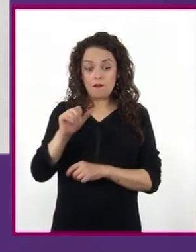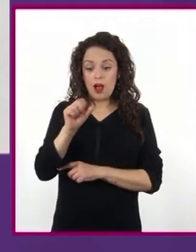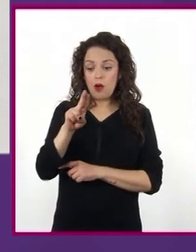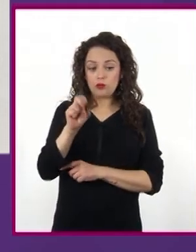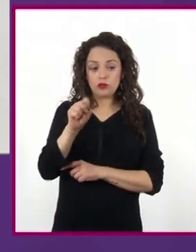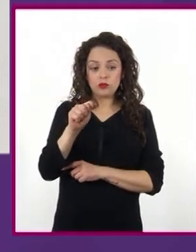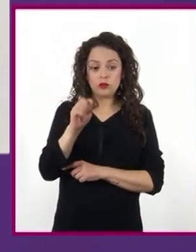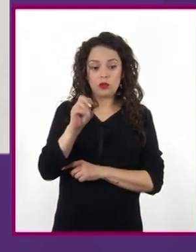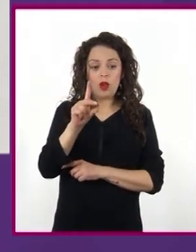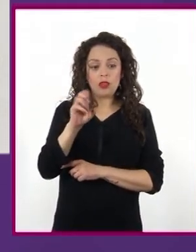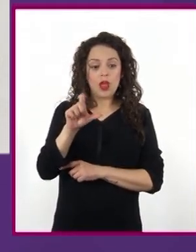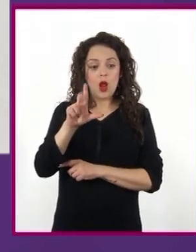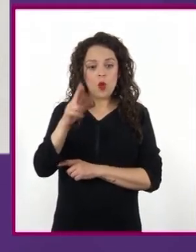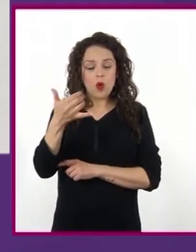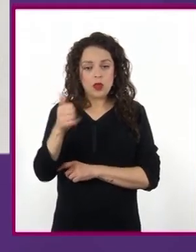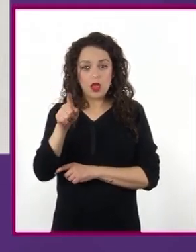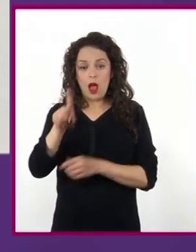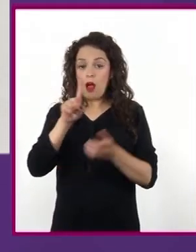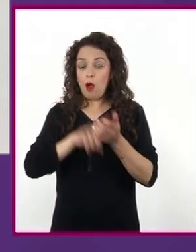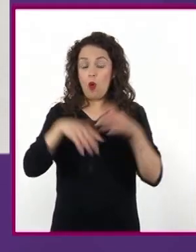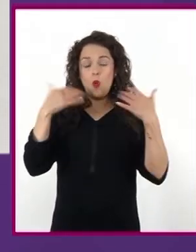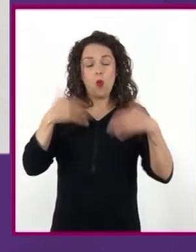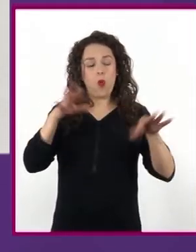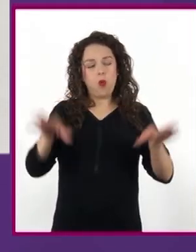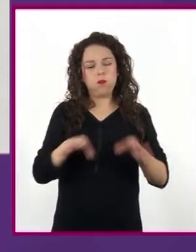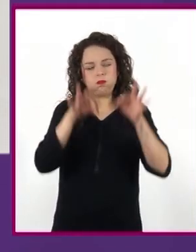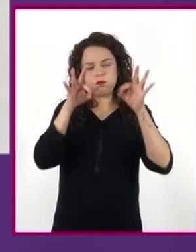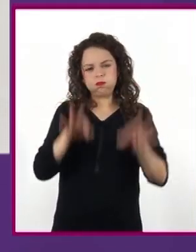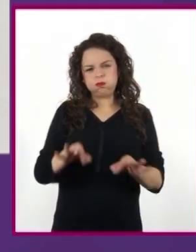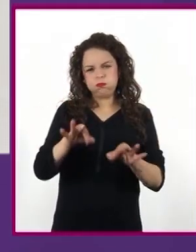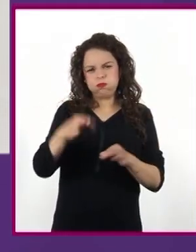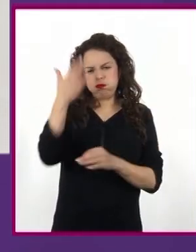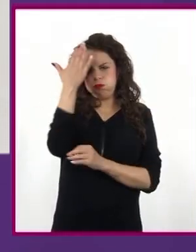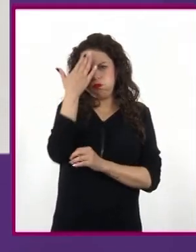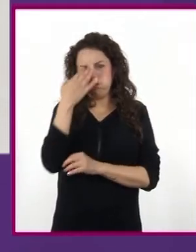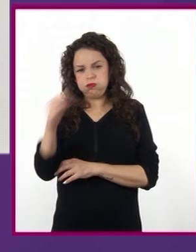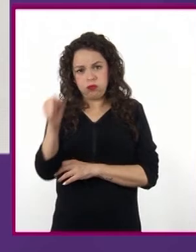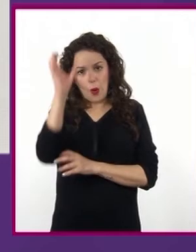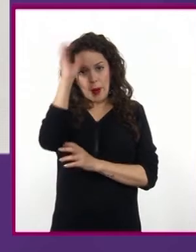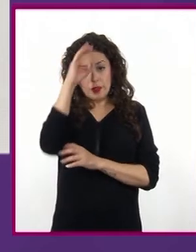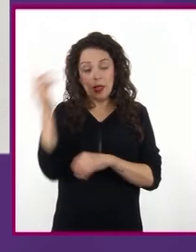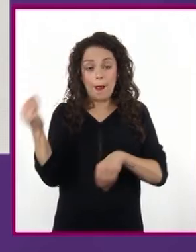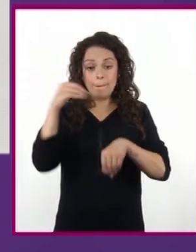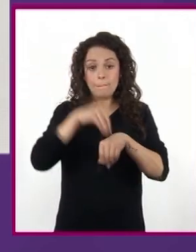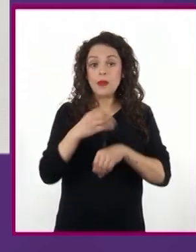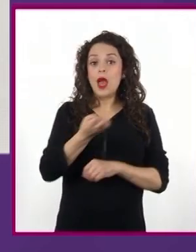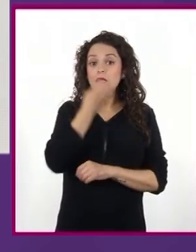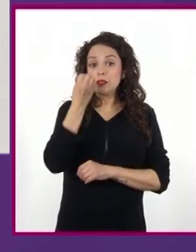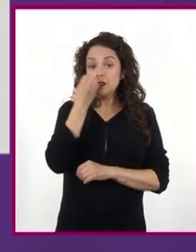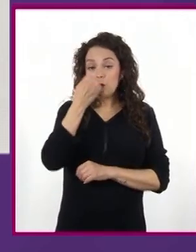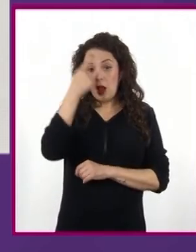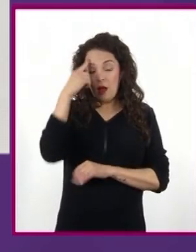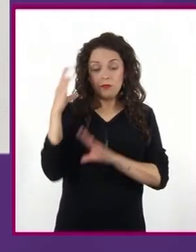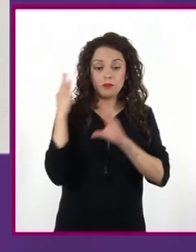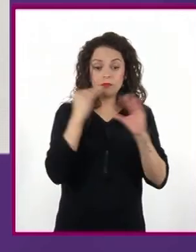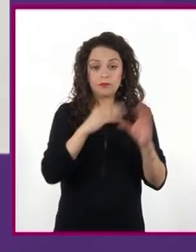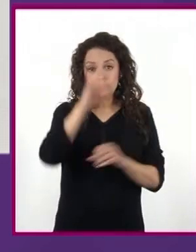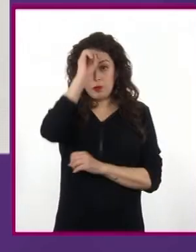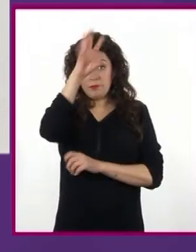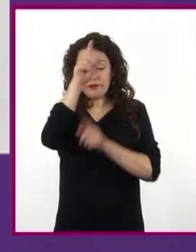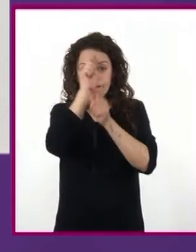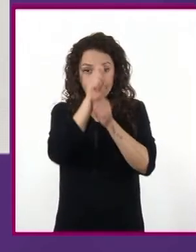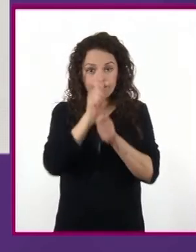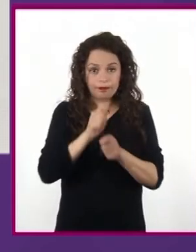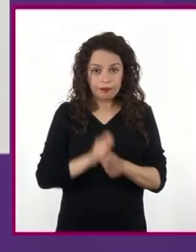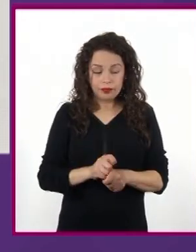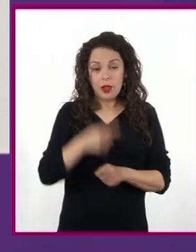Lúyar, eminente científico que propuso la creación de una escuela o seminario de minas cuyo propósito fue la formación